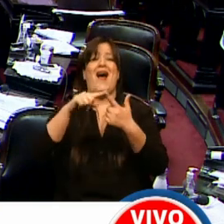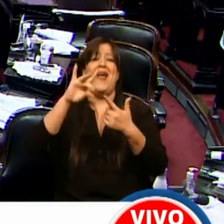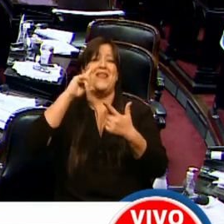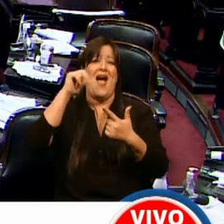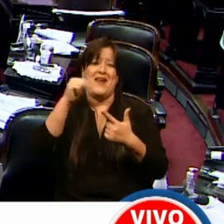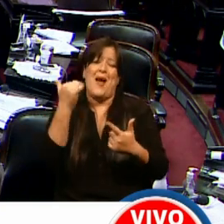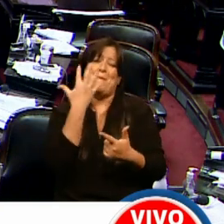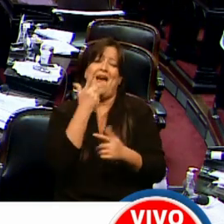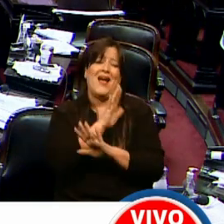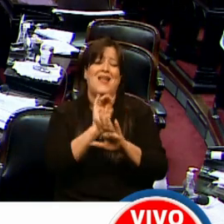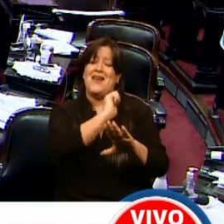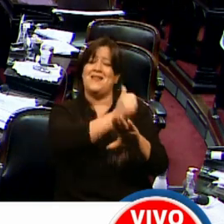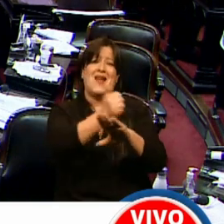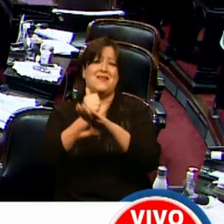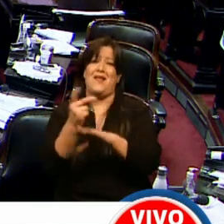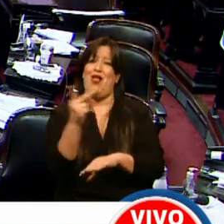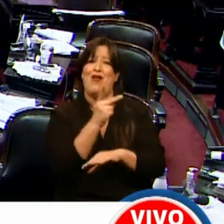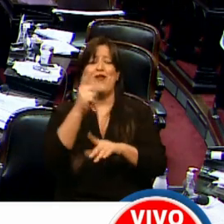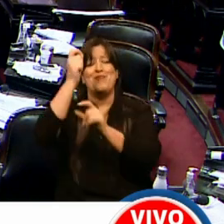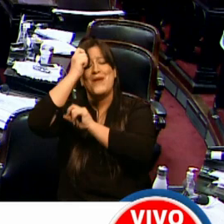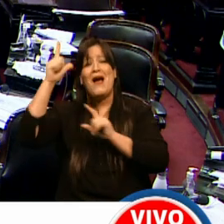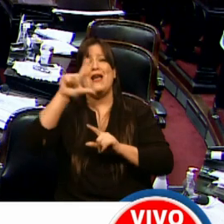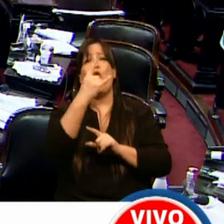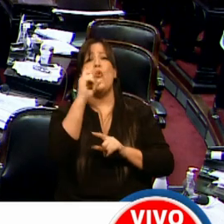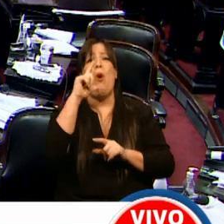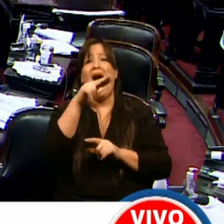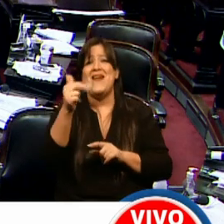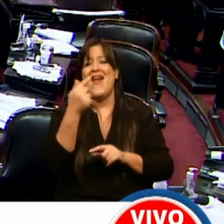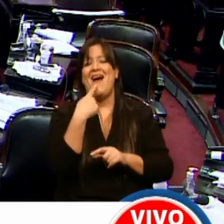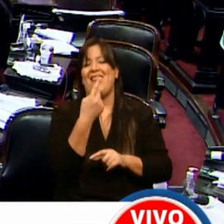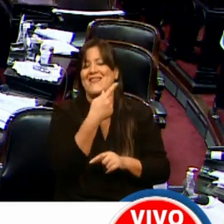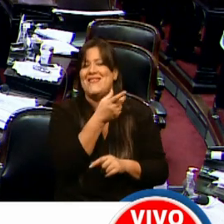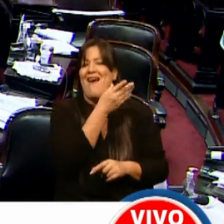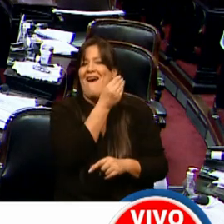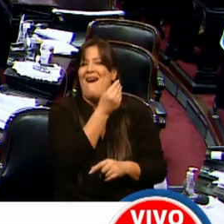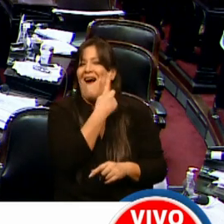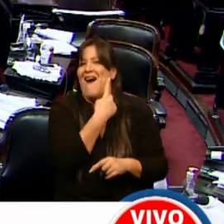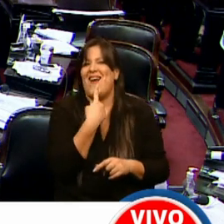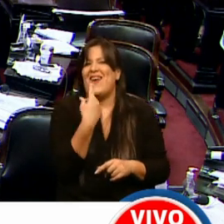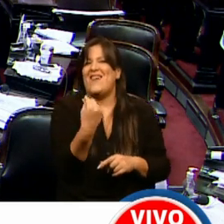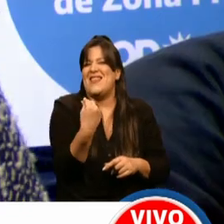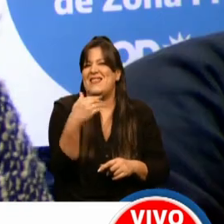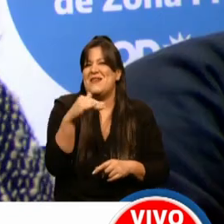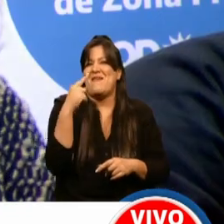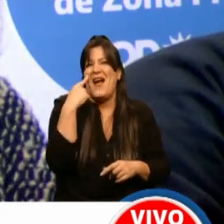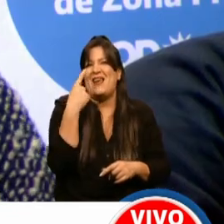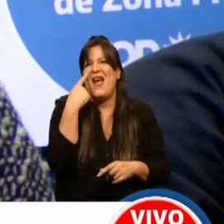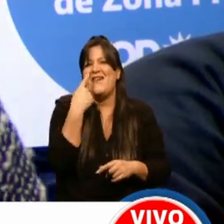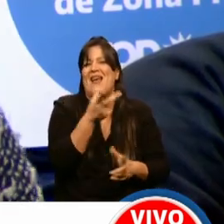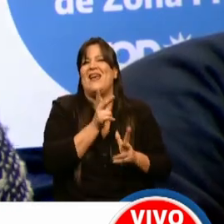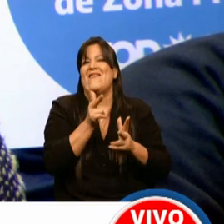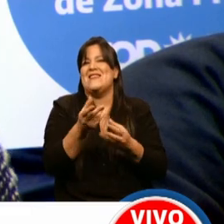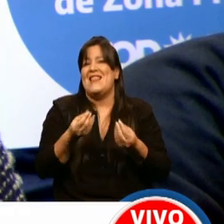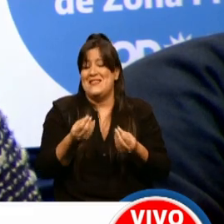palcos como me gustaría me la imagino a lohan a diciéndome al oído a ver qué vas a decir mari a ver qué vas a decir